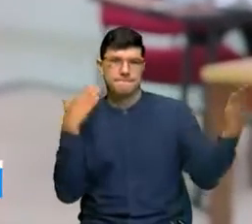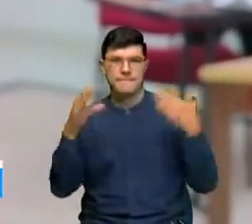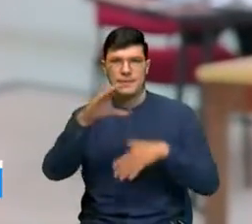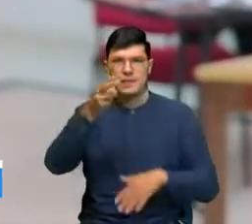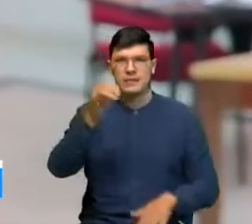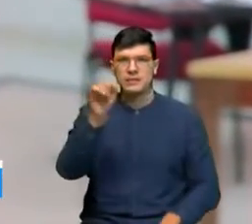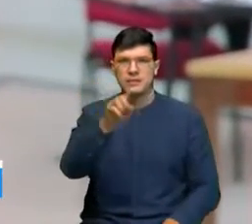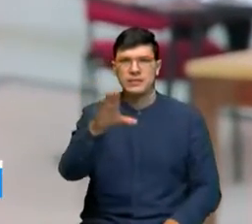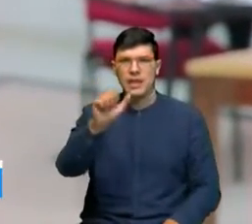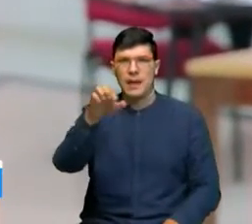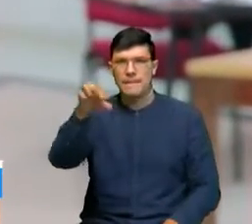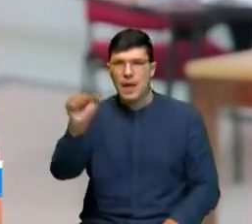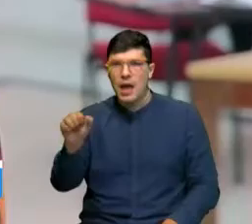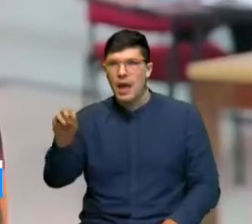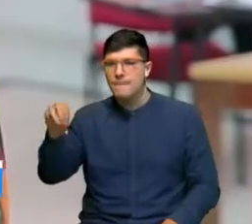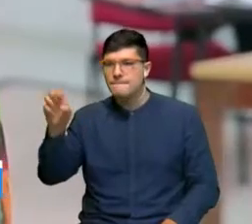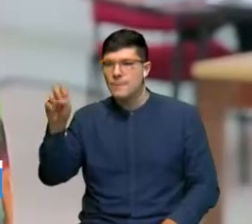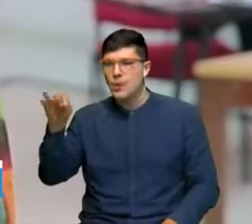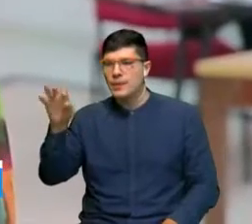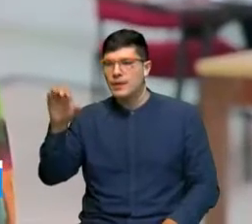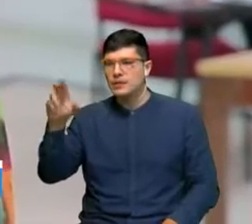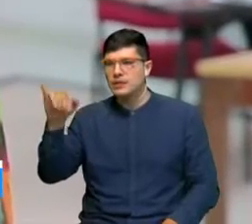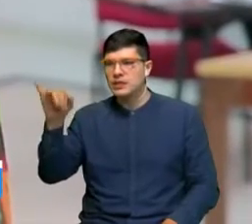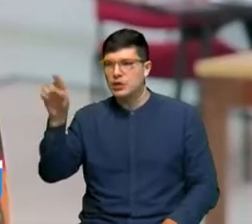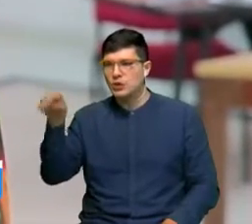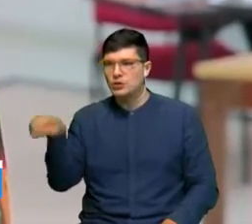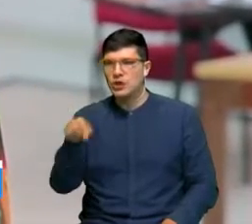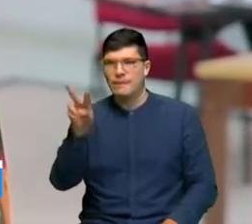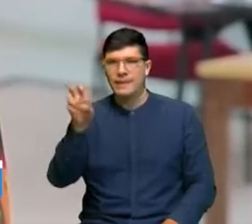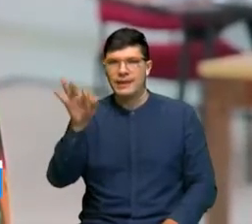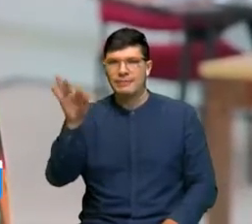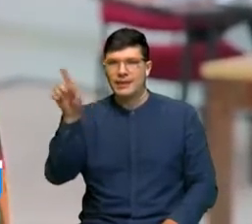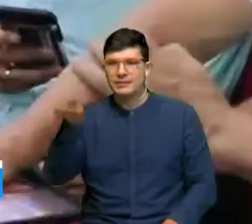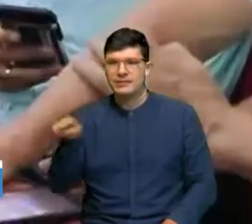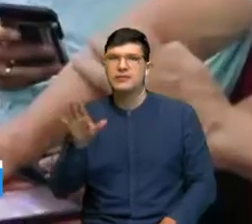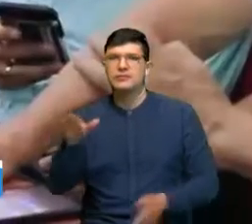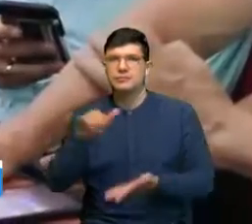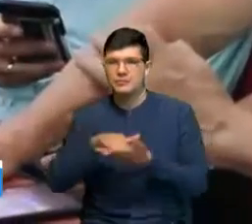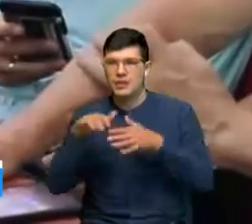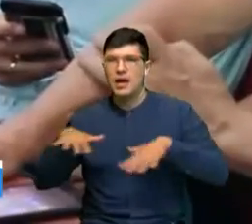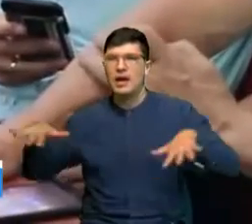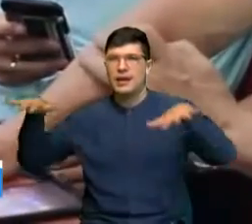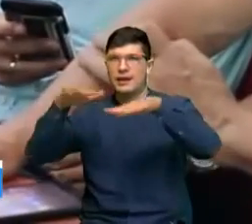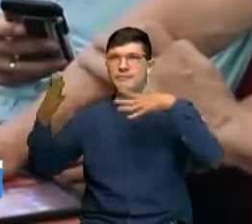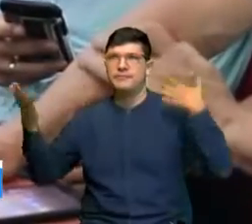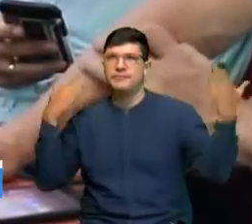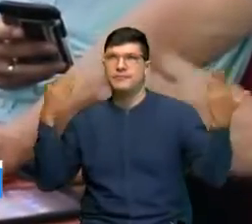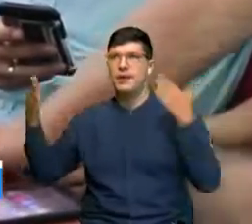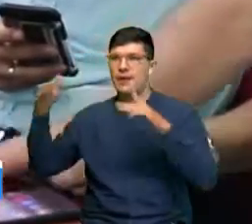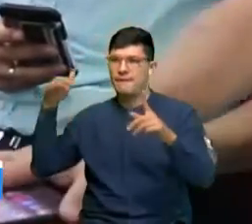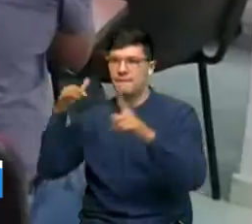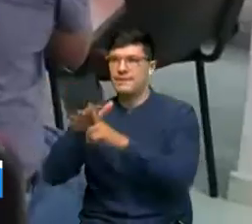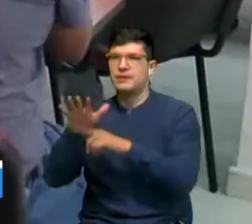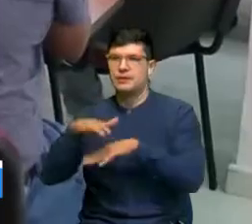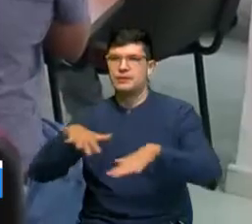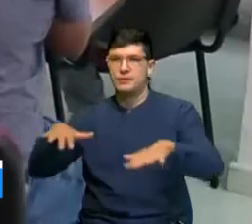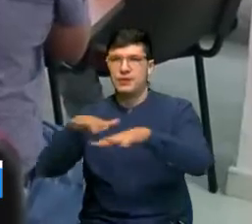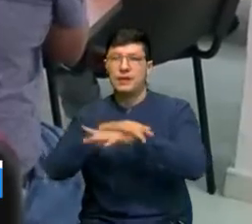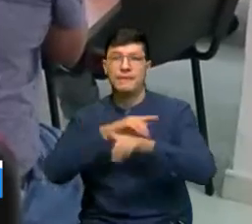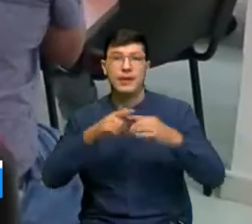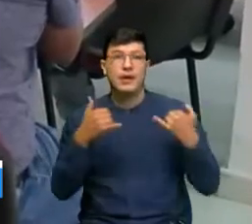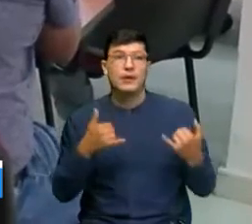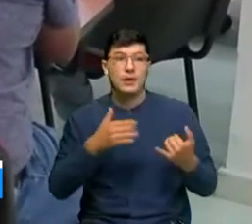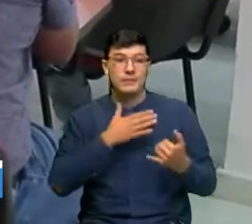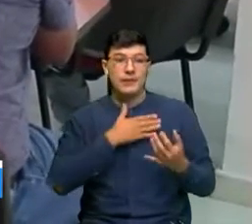Chiscapá, Montechiquito y Vegas, veredas que han sufrido de manera notable todas estas afectaciones. En el caso